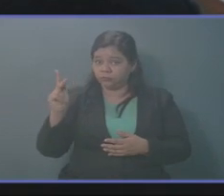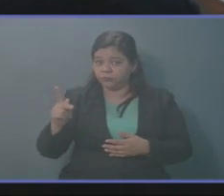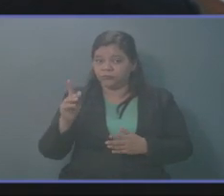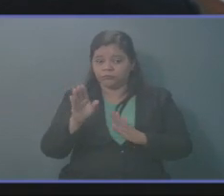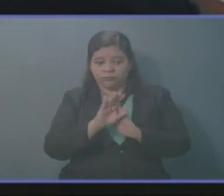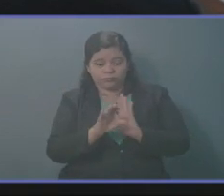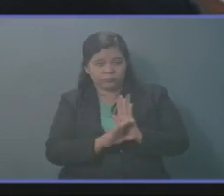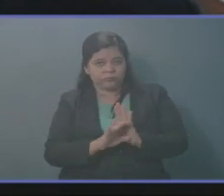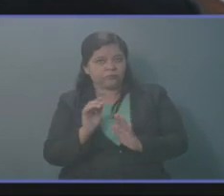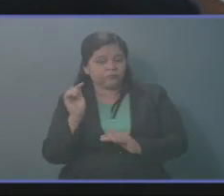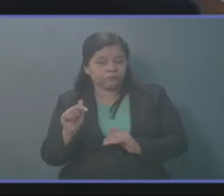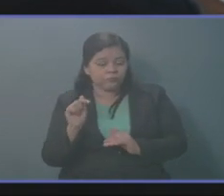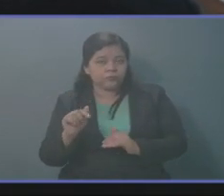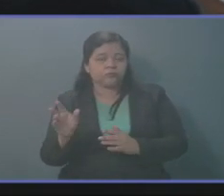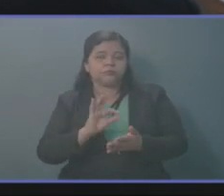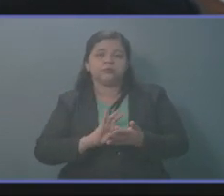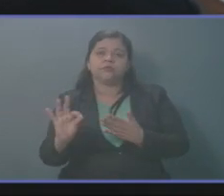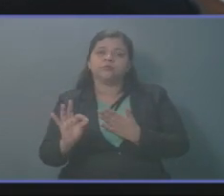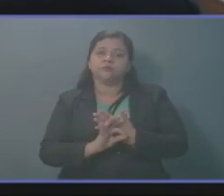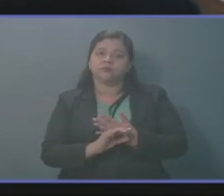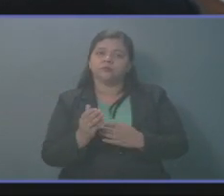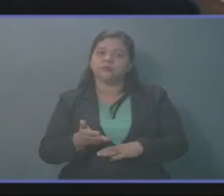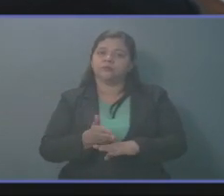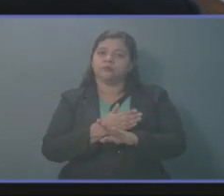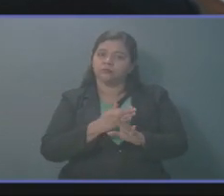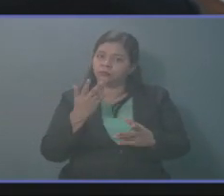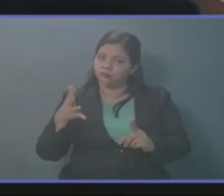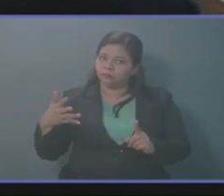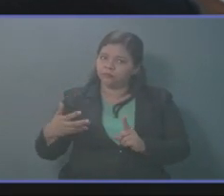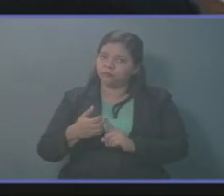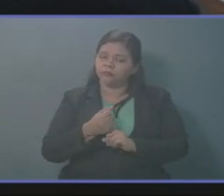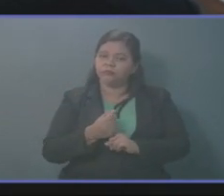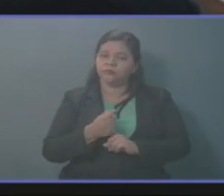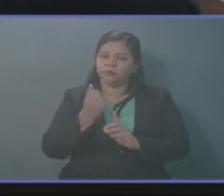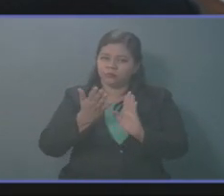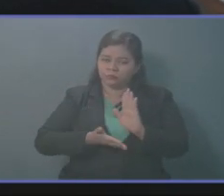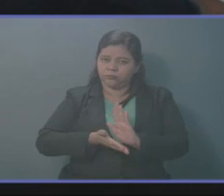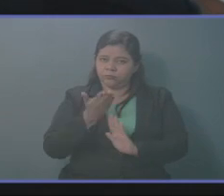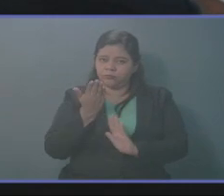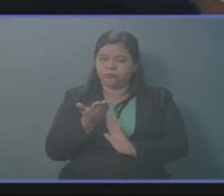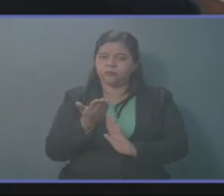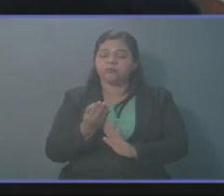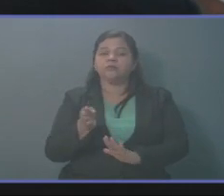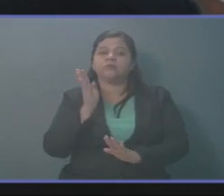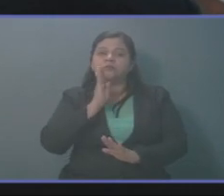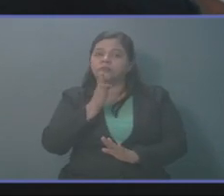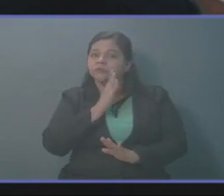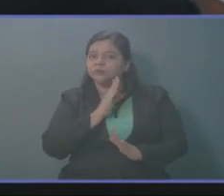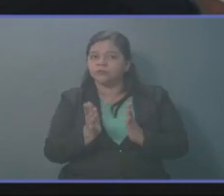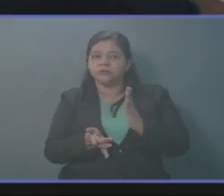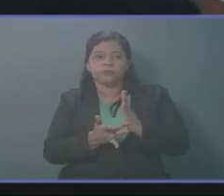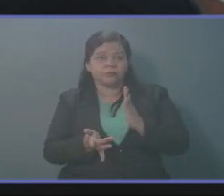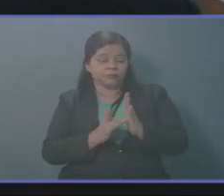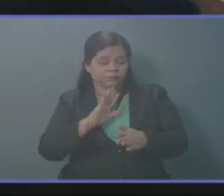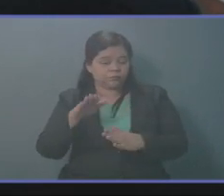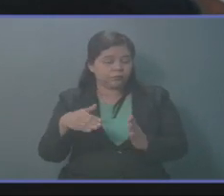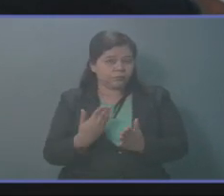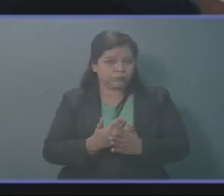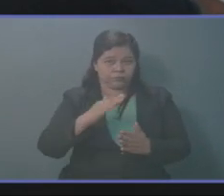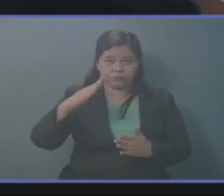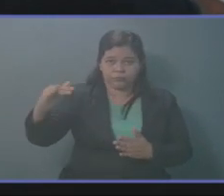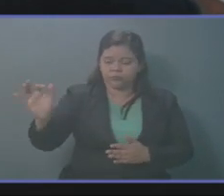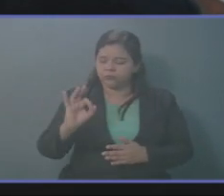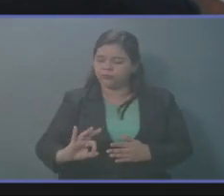inclusivos. En este marco, el proyecto en referencia, que tenía como objetivo ampliar la cobertura de bachilleratos técnicos vocacionales a nivel nacional para brindar